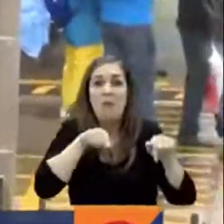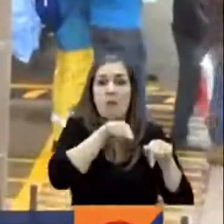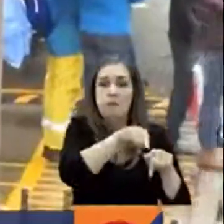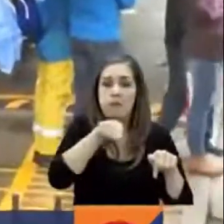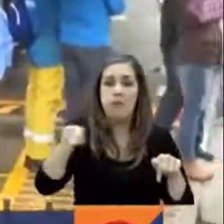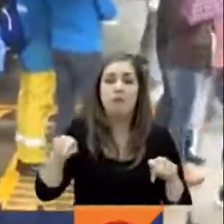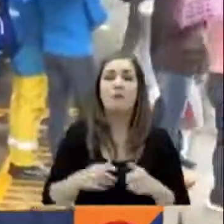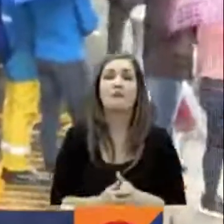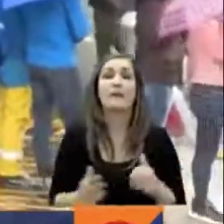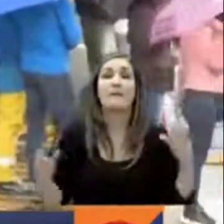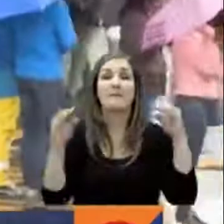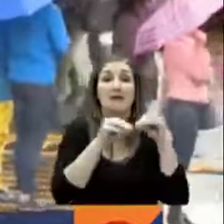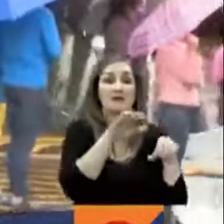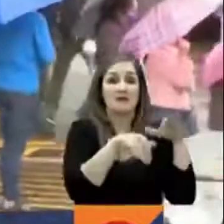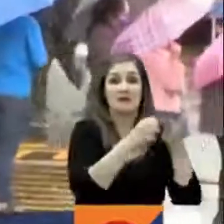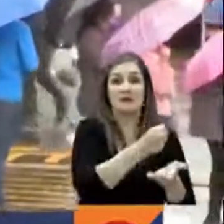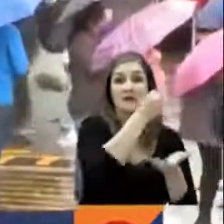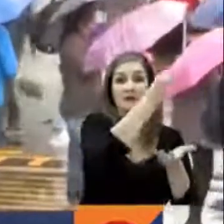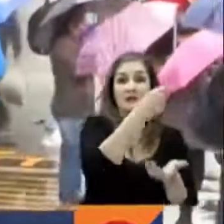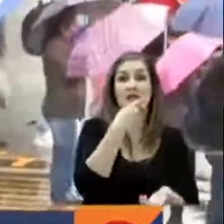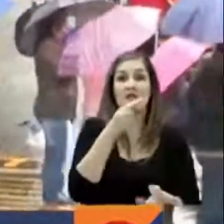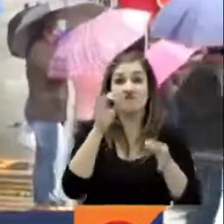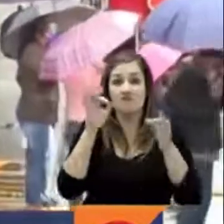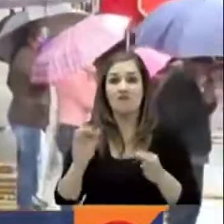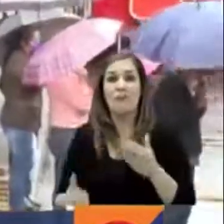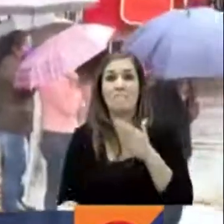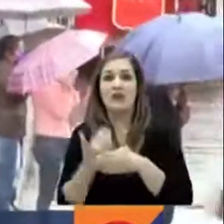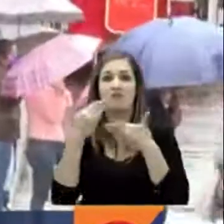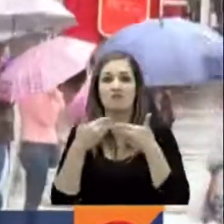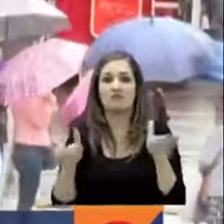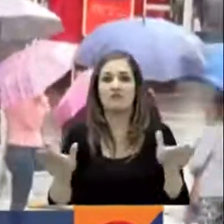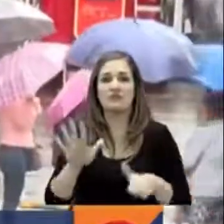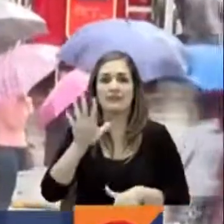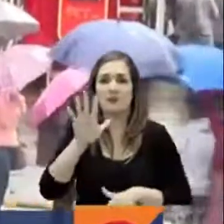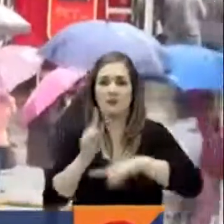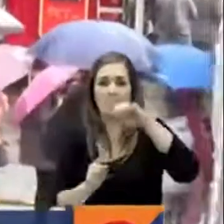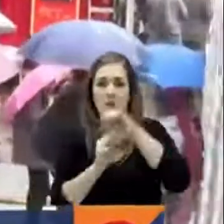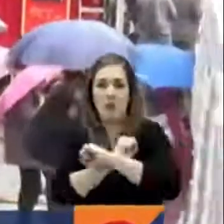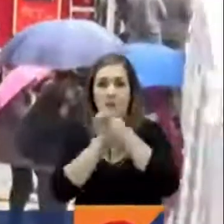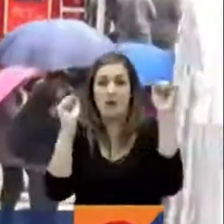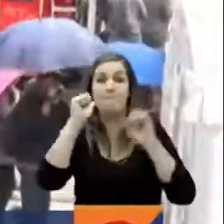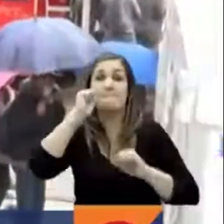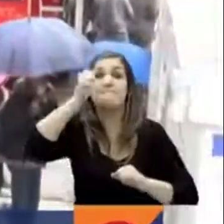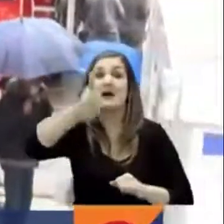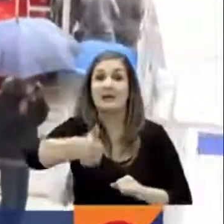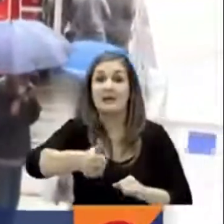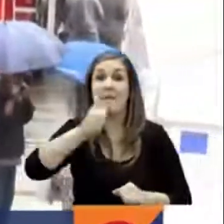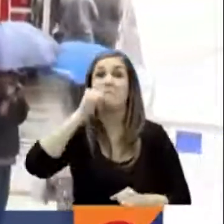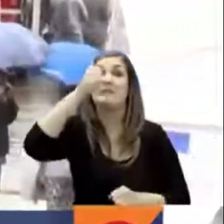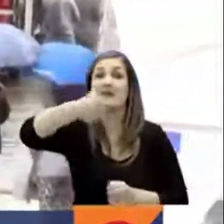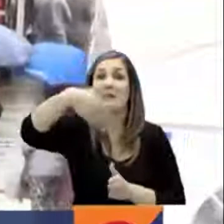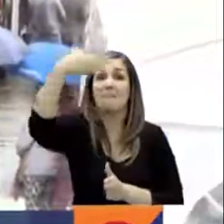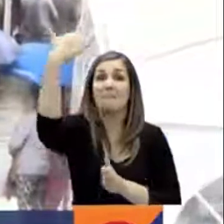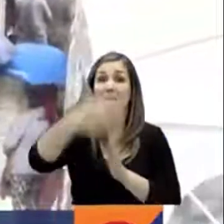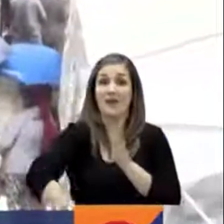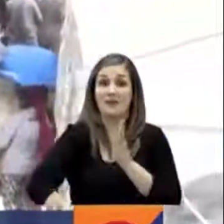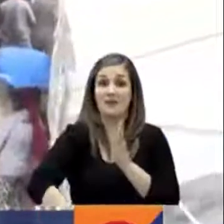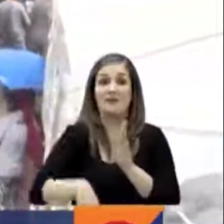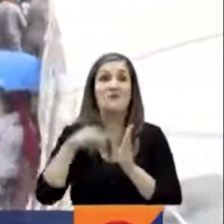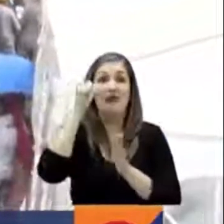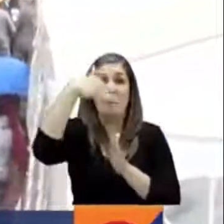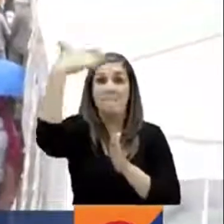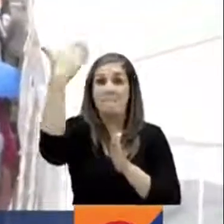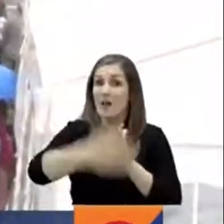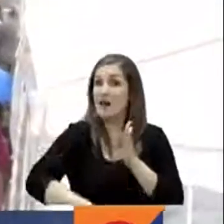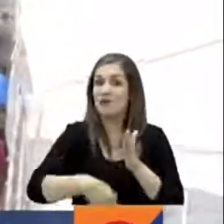Ha indicado la Secretaría que desde las 5:30 de la mañana se estará atendiendo mañana, que vence precisamente el plazo para